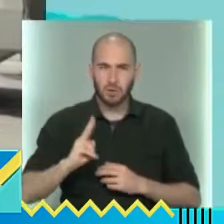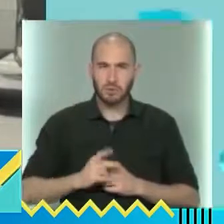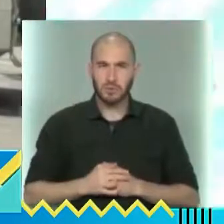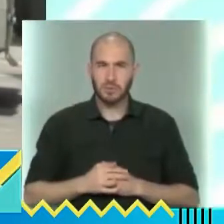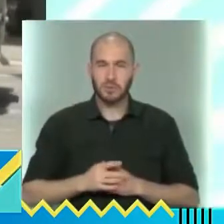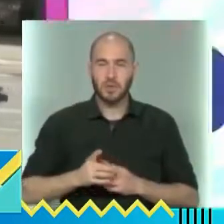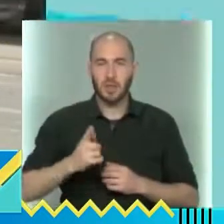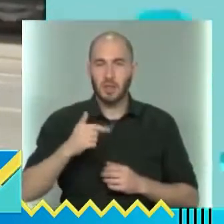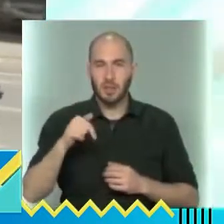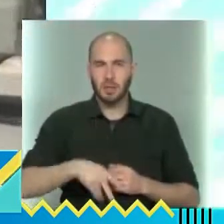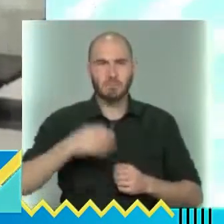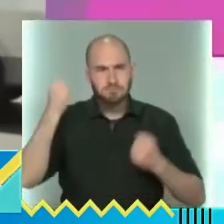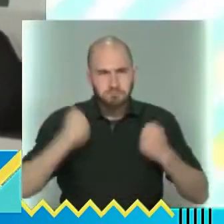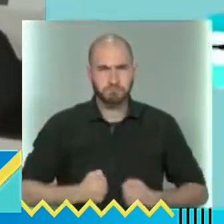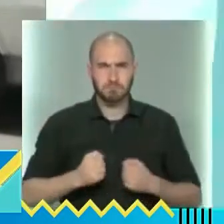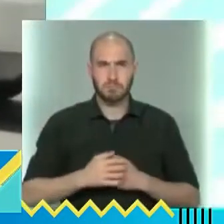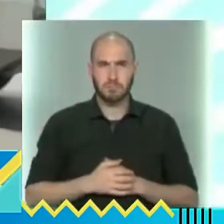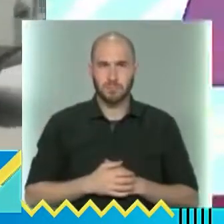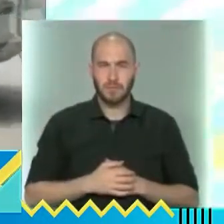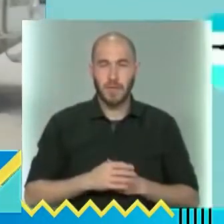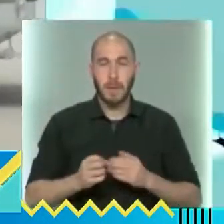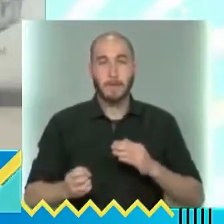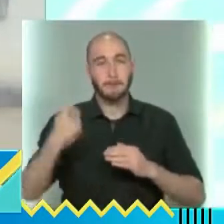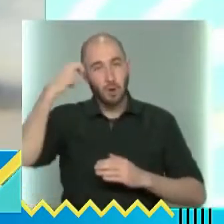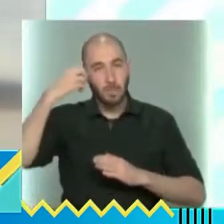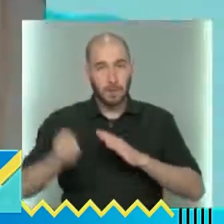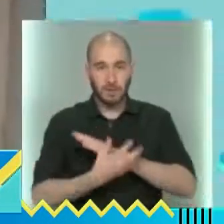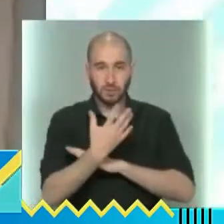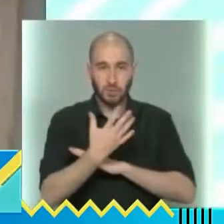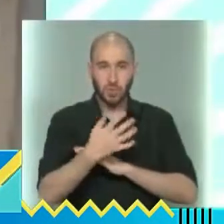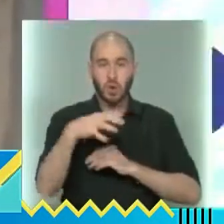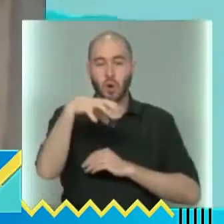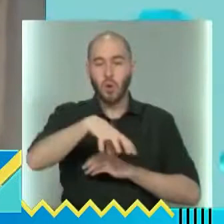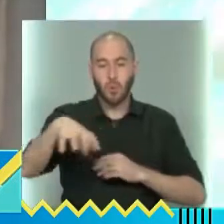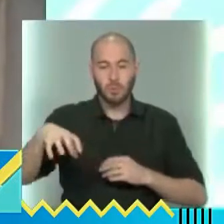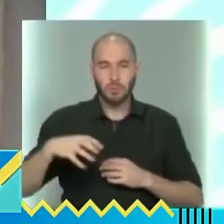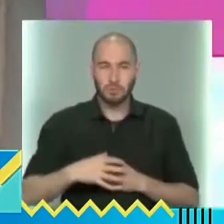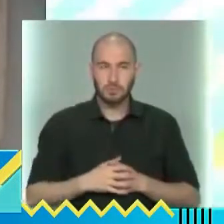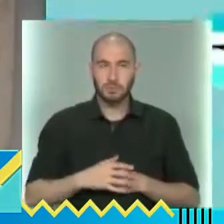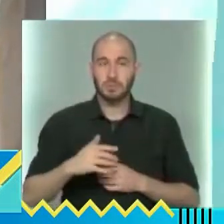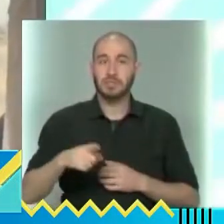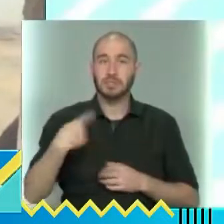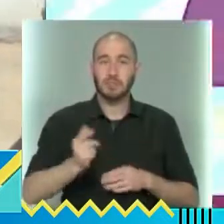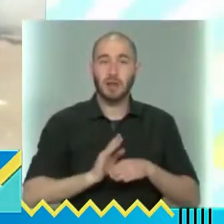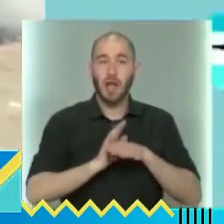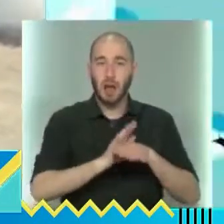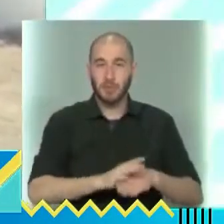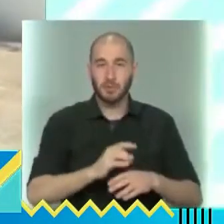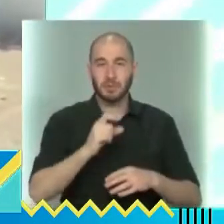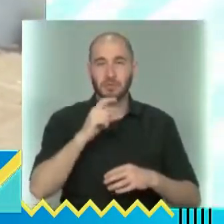que ser sensato. Es más, les voy a decir algo. En el Parla Sur, sectores que siempre apoyaron al